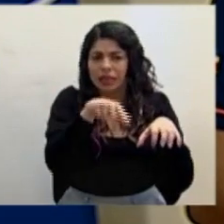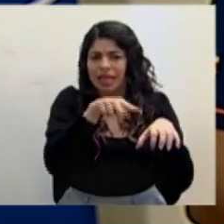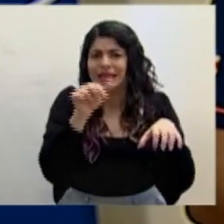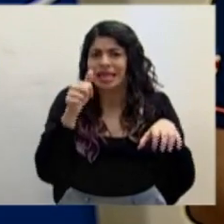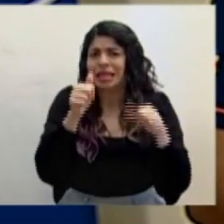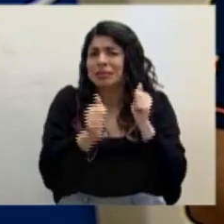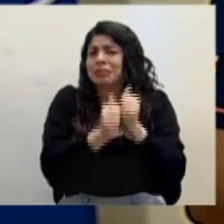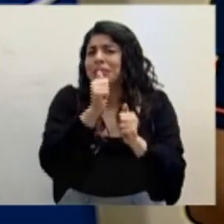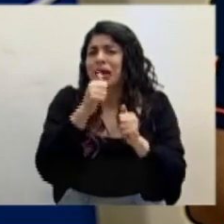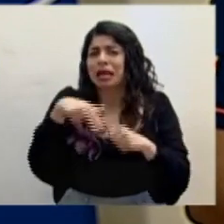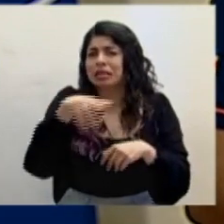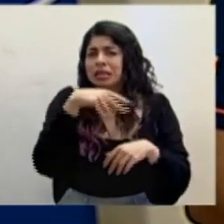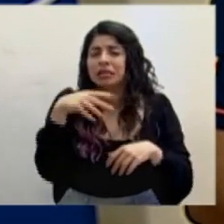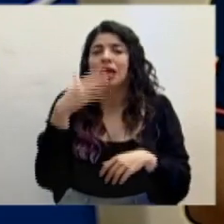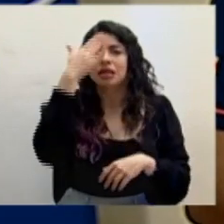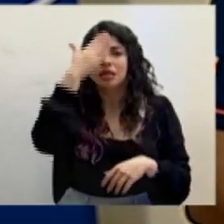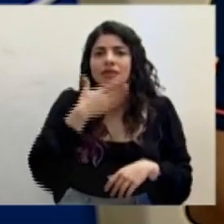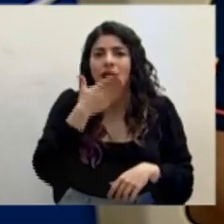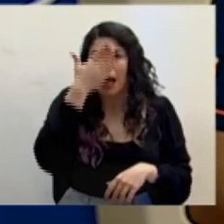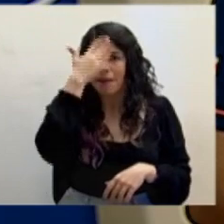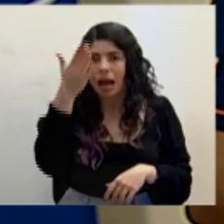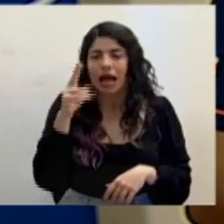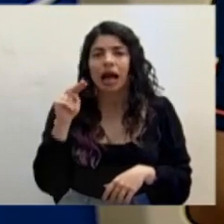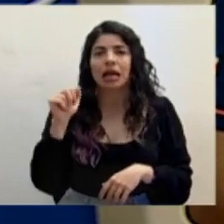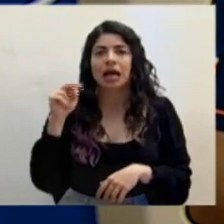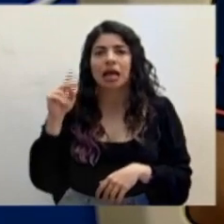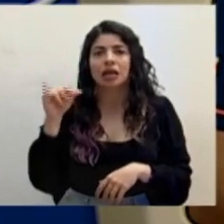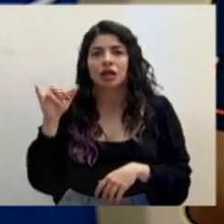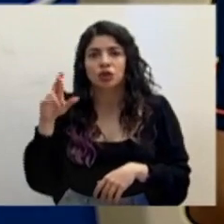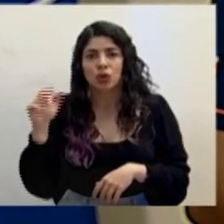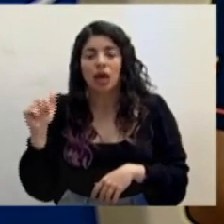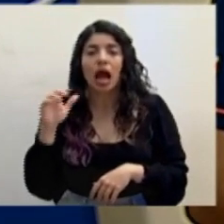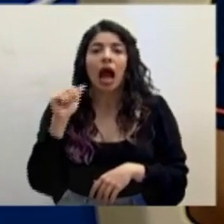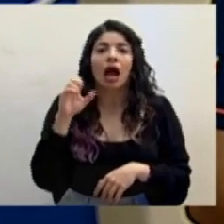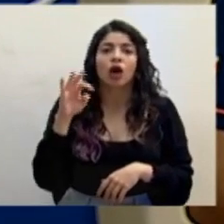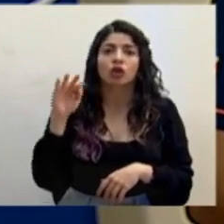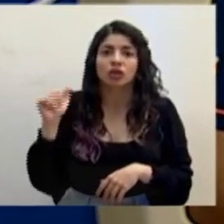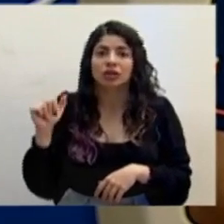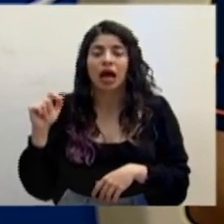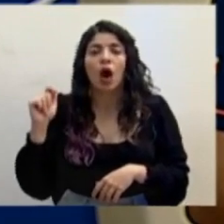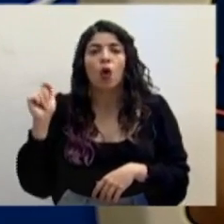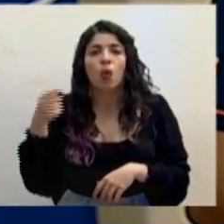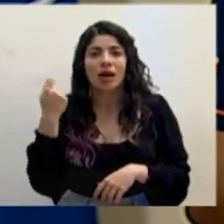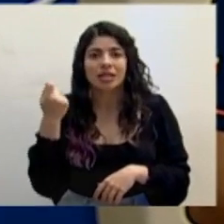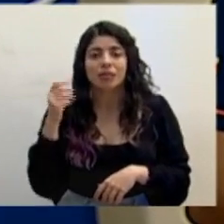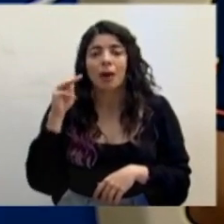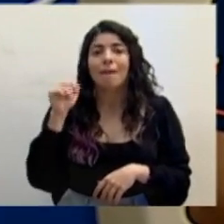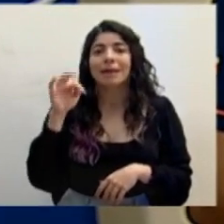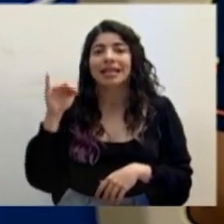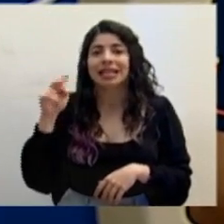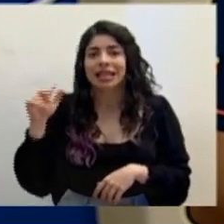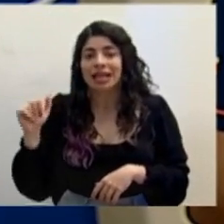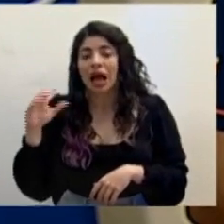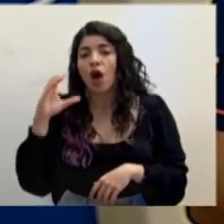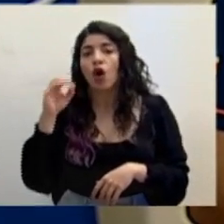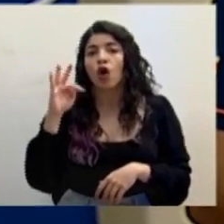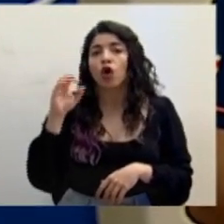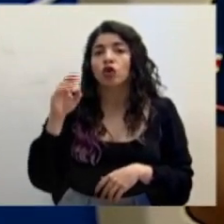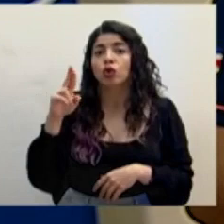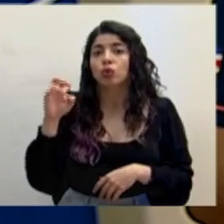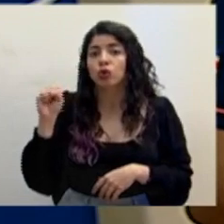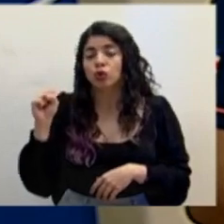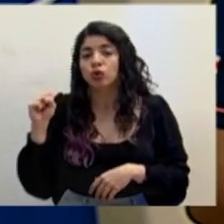Estos cantones son Talamanca, Nandayure, Acosta, Guásimo, Matina, Cotobruz, Siquirres,